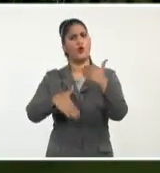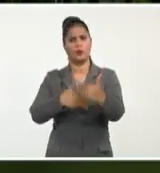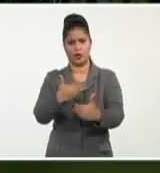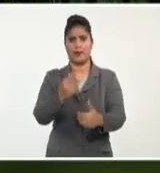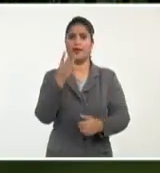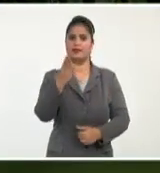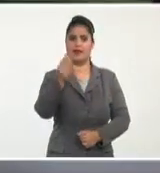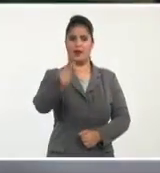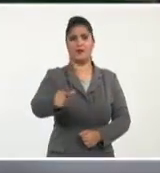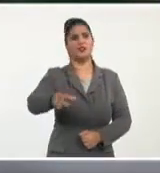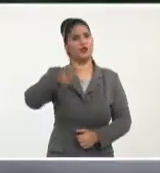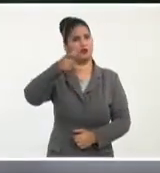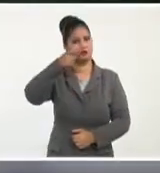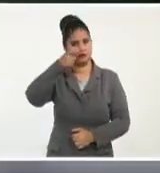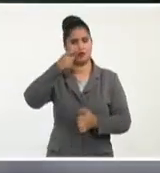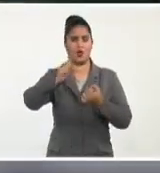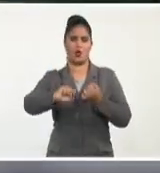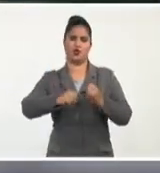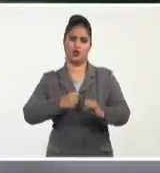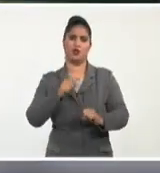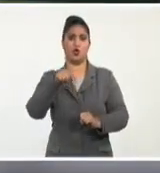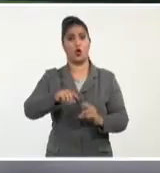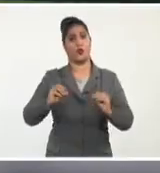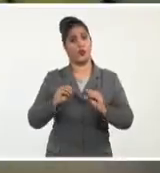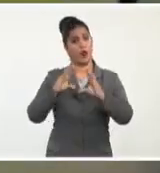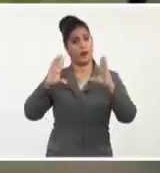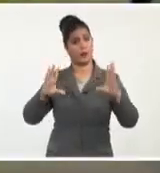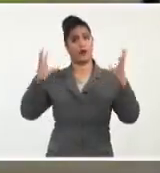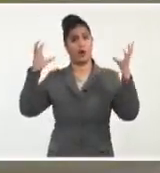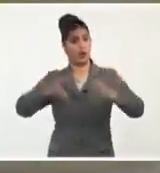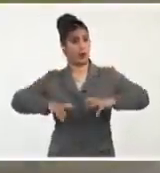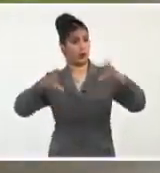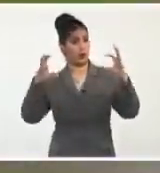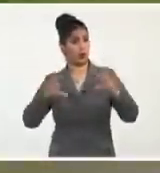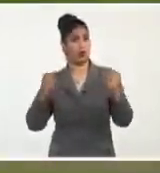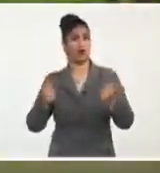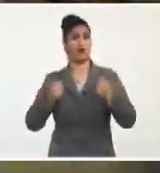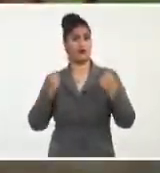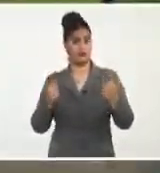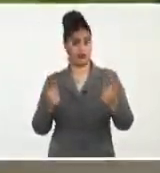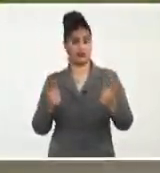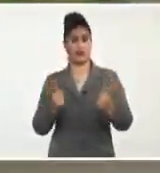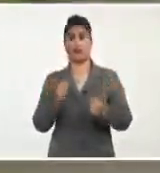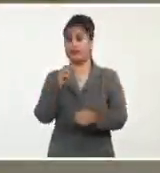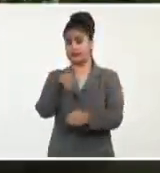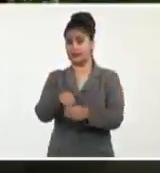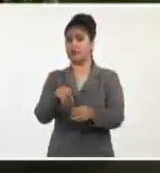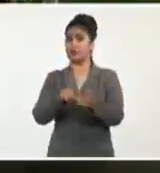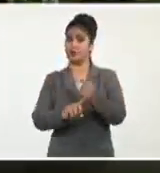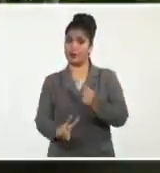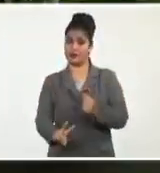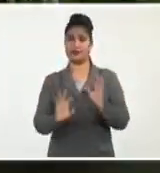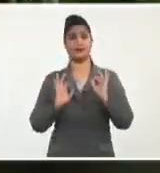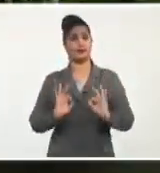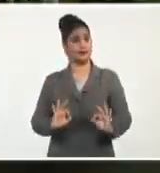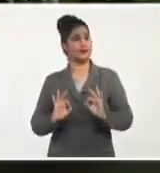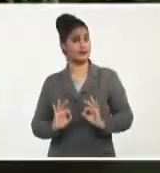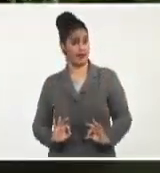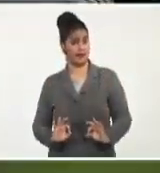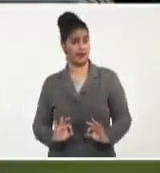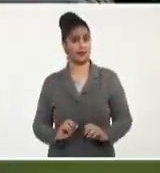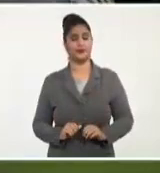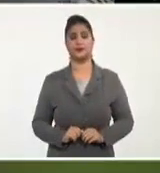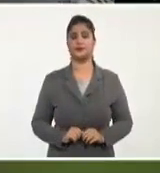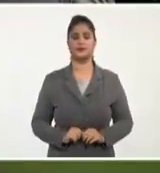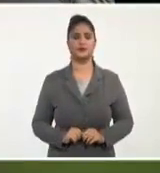Desde el amanecer, Elsa descarga sus lluvias sobre la serranía Cienfueguera. Y como ocurre en cada organismo tropical, en el nicho Omar no